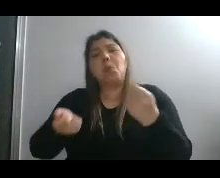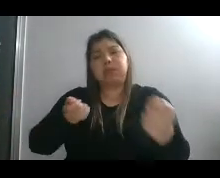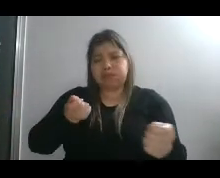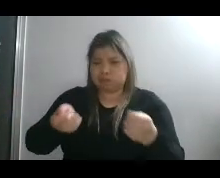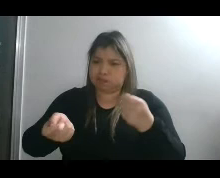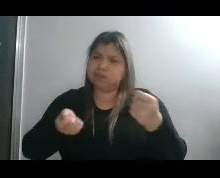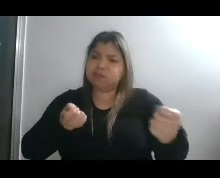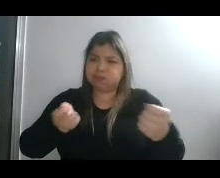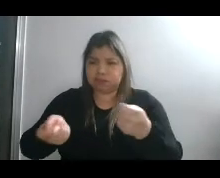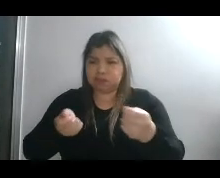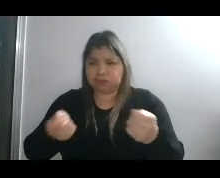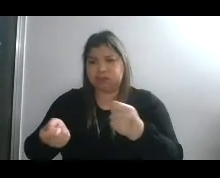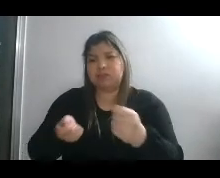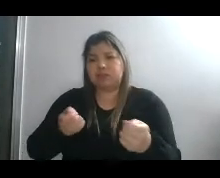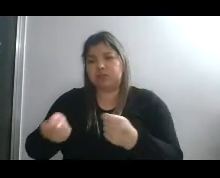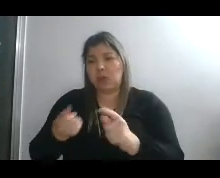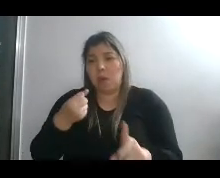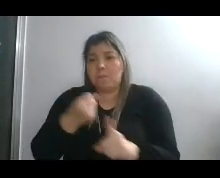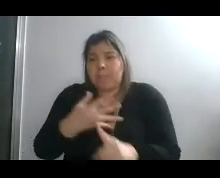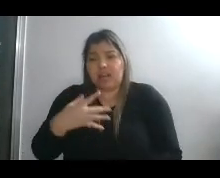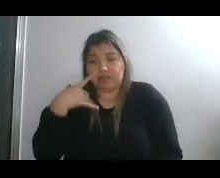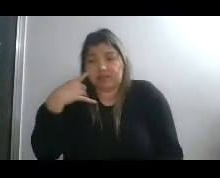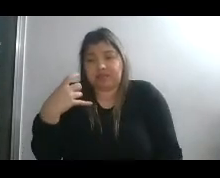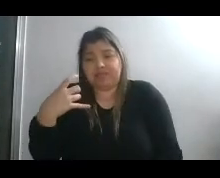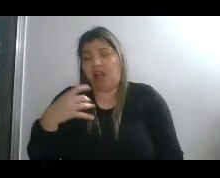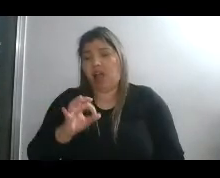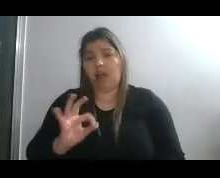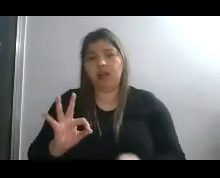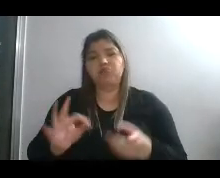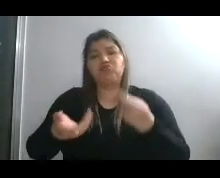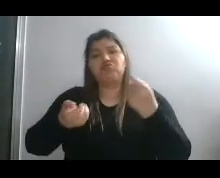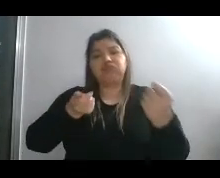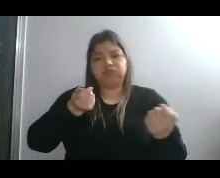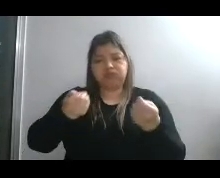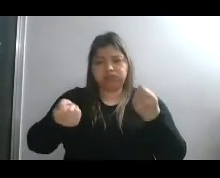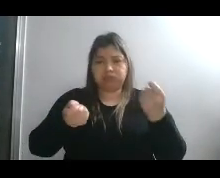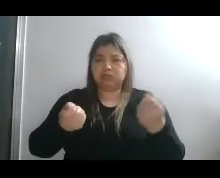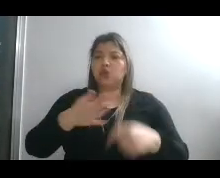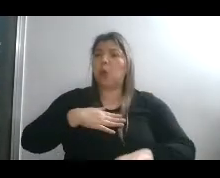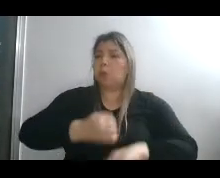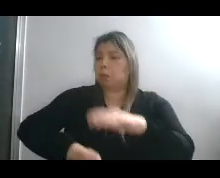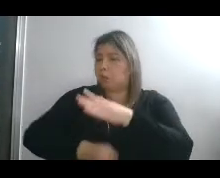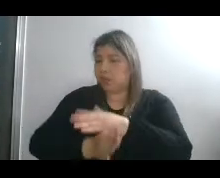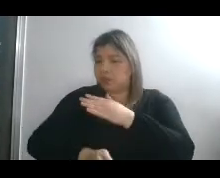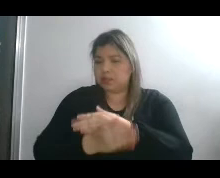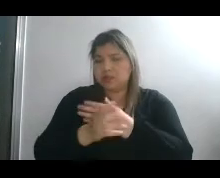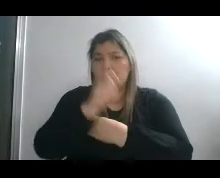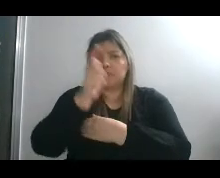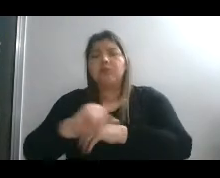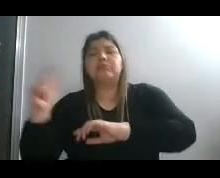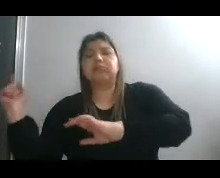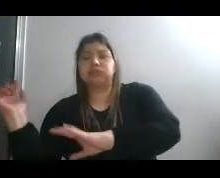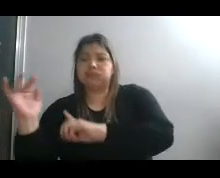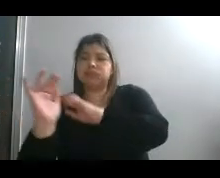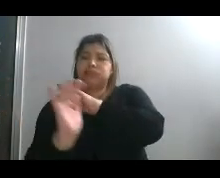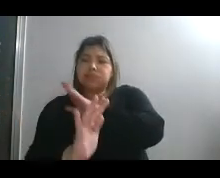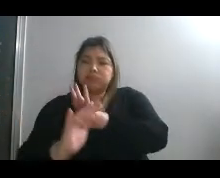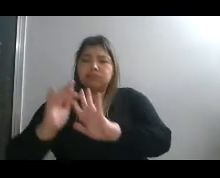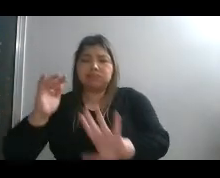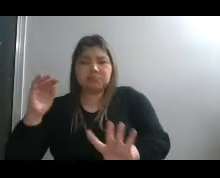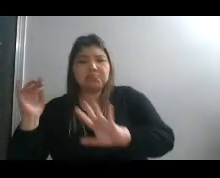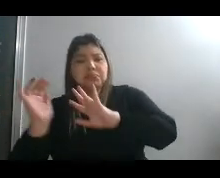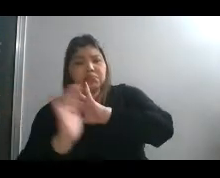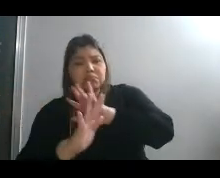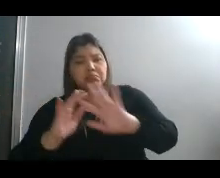médica. En ese orden de ideas, yo sigo atendiendo bajo las mismas condiciones de seguridad